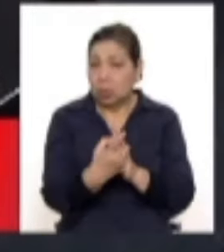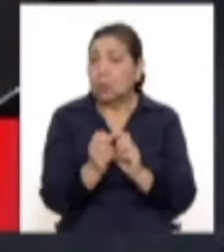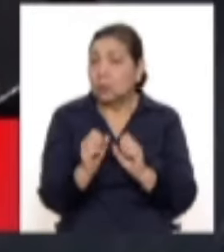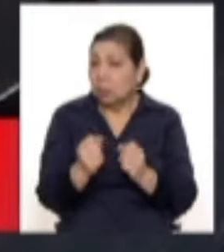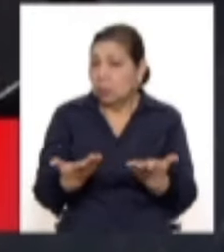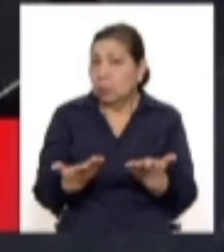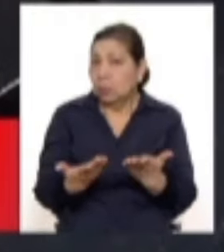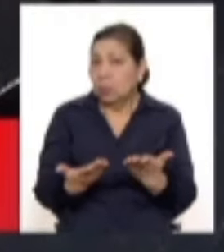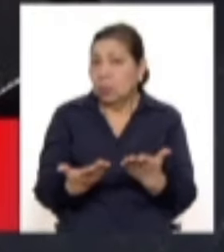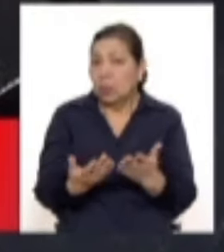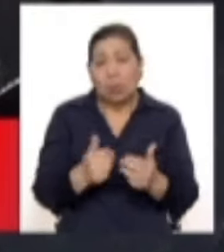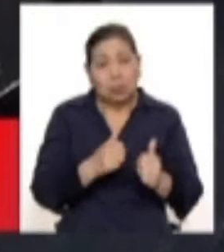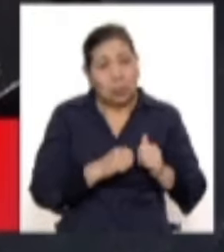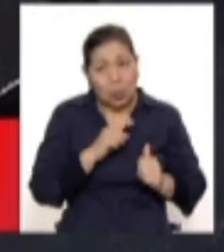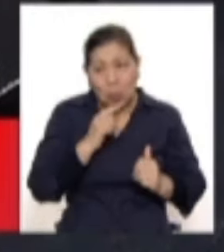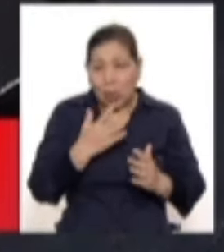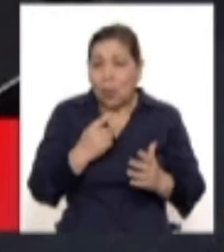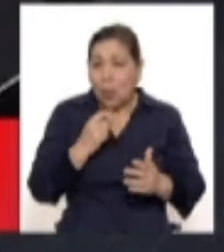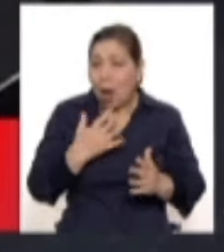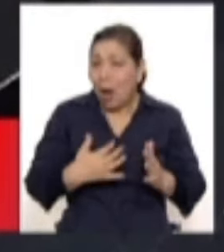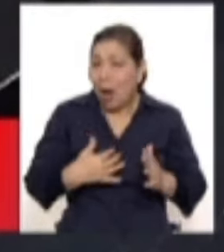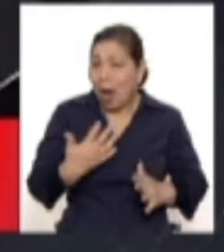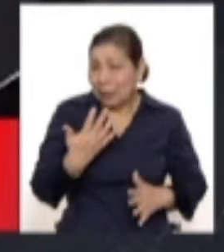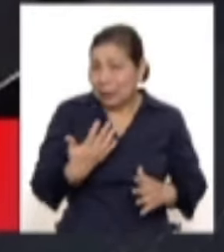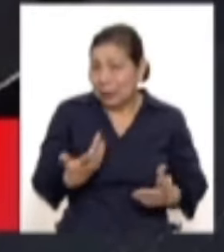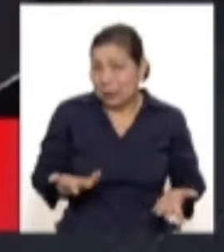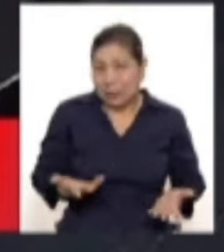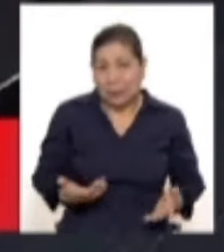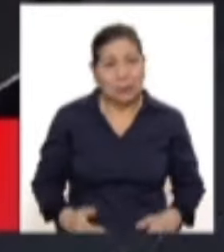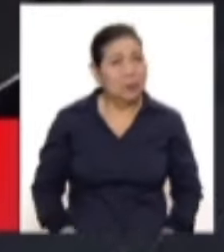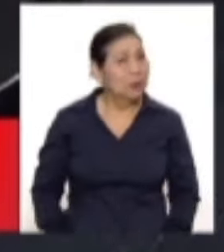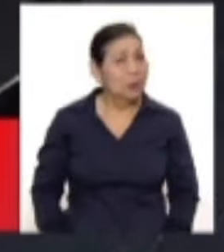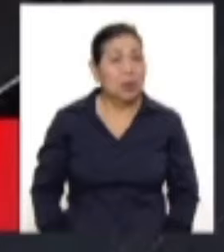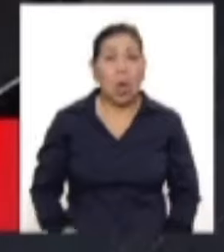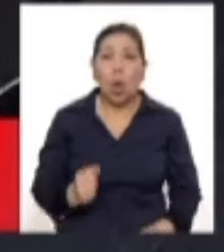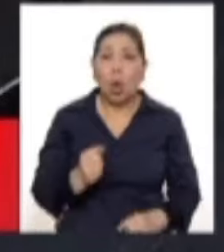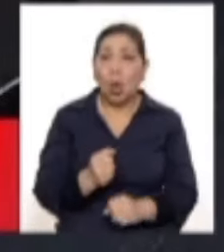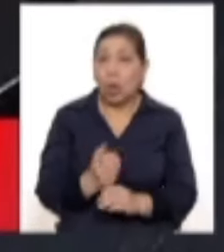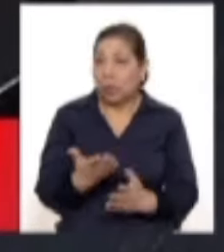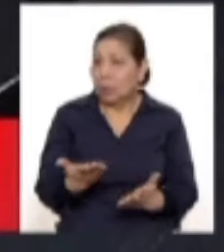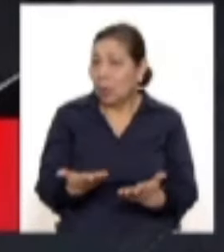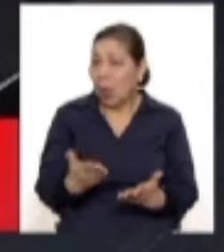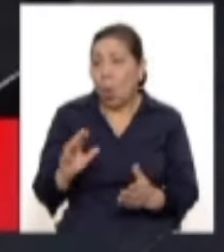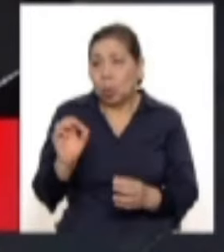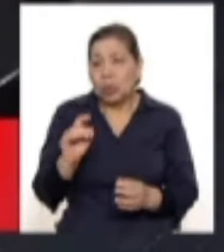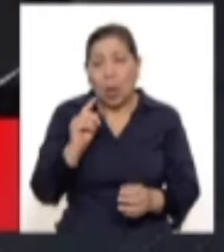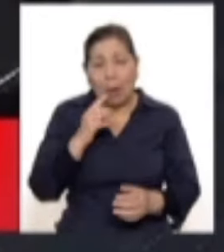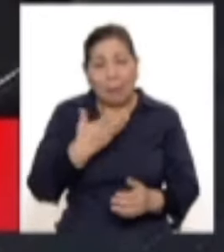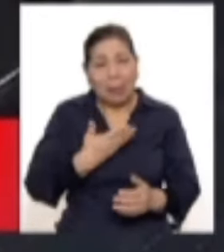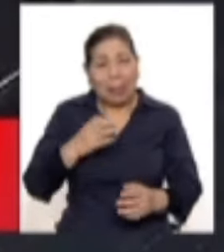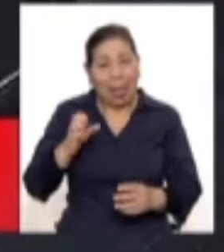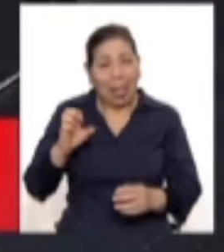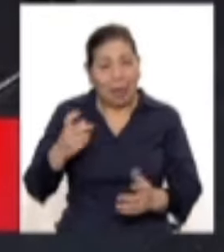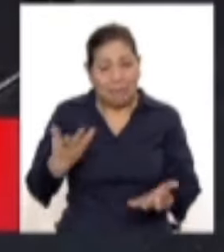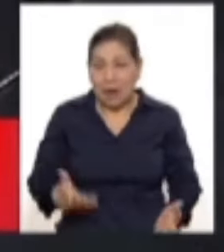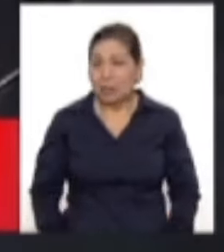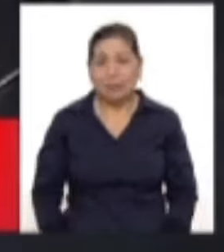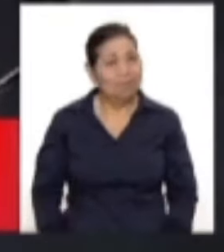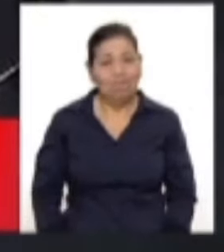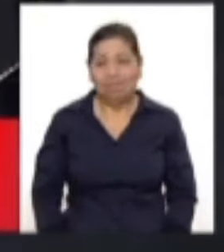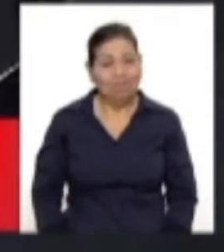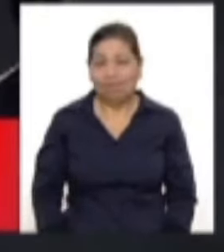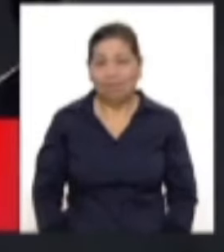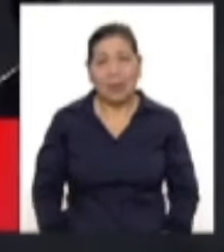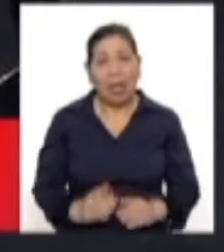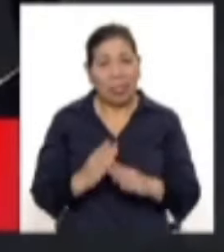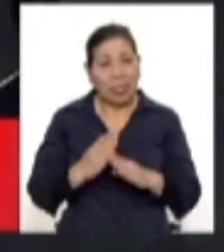nacional. Una víctima de estupro de 15 años de Tarija es recontra revictimizada nuevamente porque un fiscal general